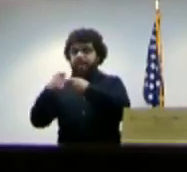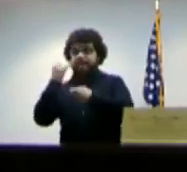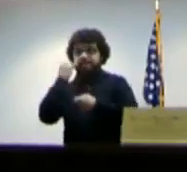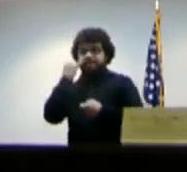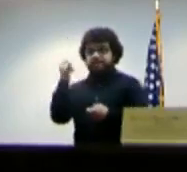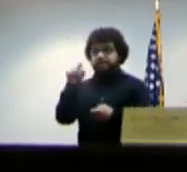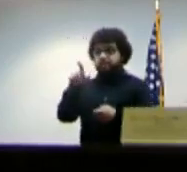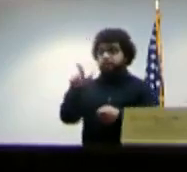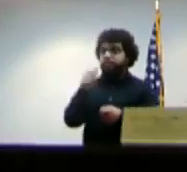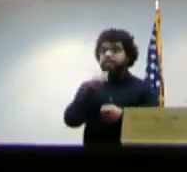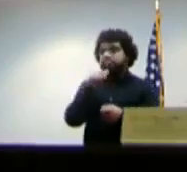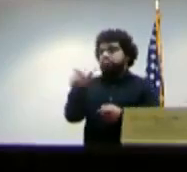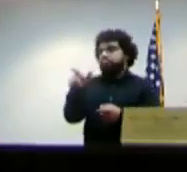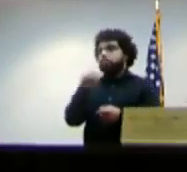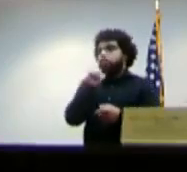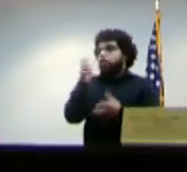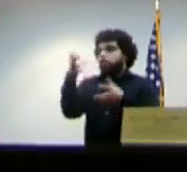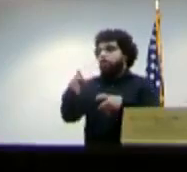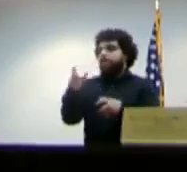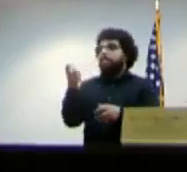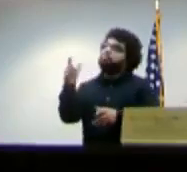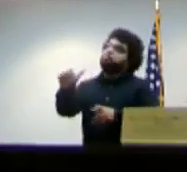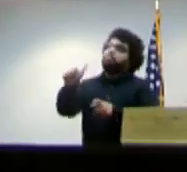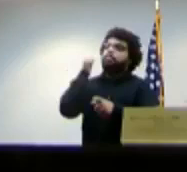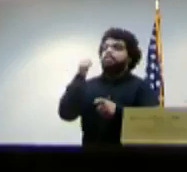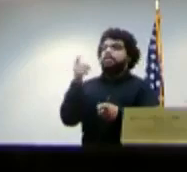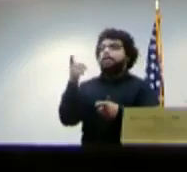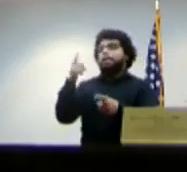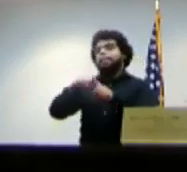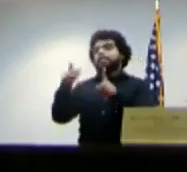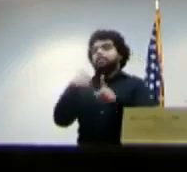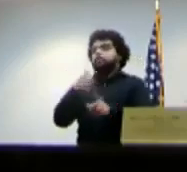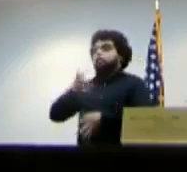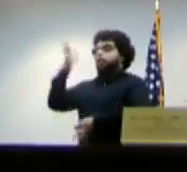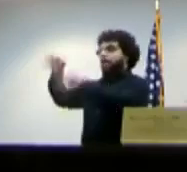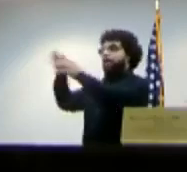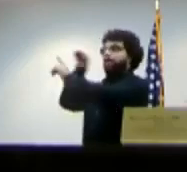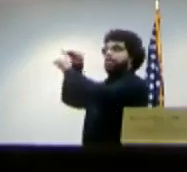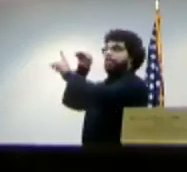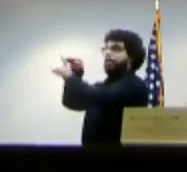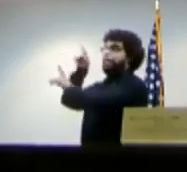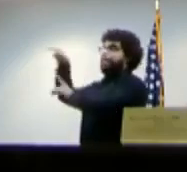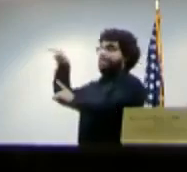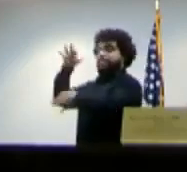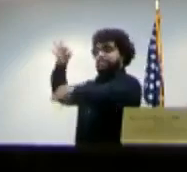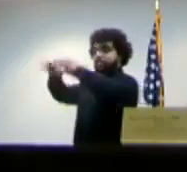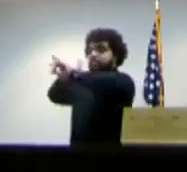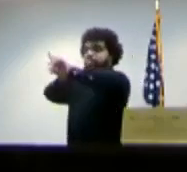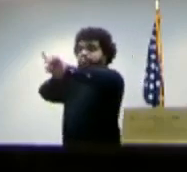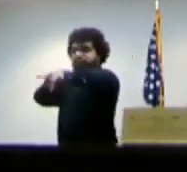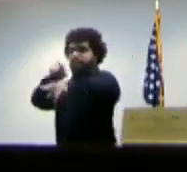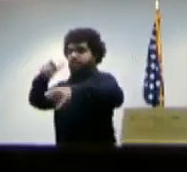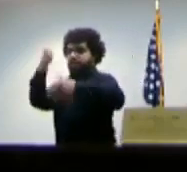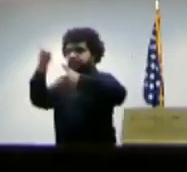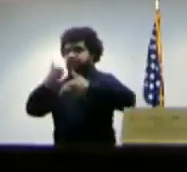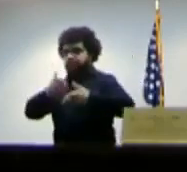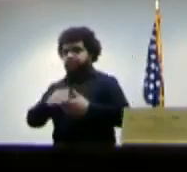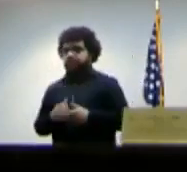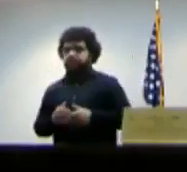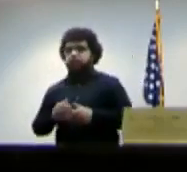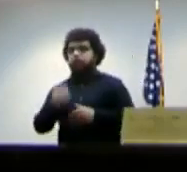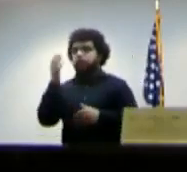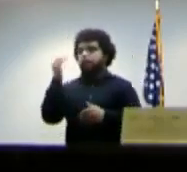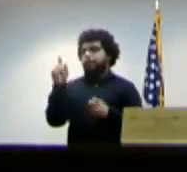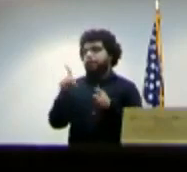niega. Para entonces yo ir al tribunal a que el tribunal ordene darnos la información. ¿Perfecto? Perfecto. No hay problema. Como ya no nos van a decir nada más,